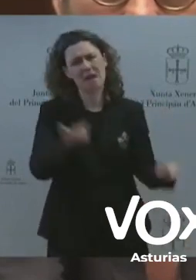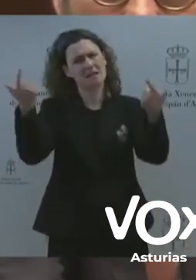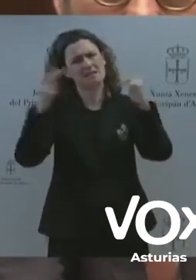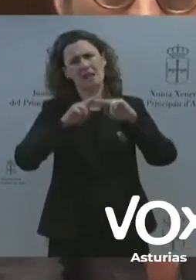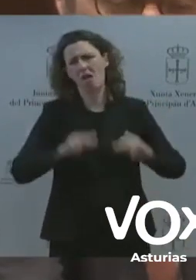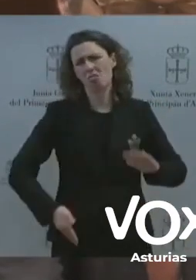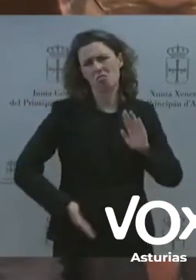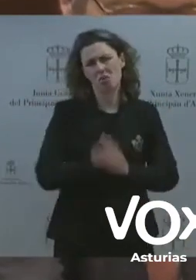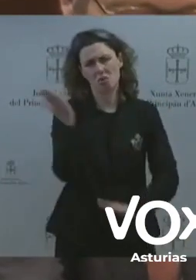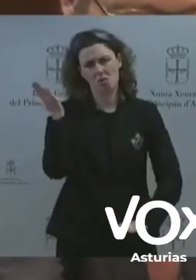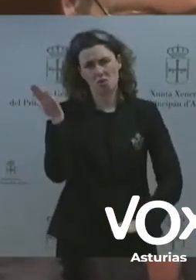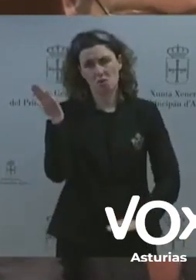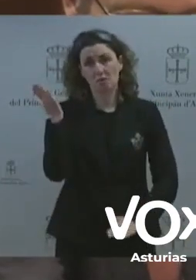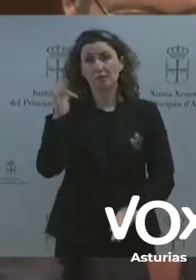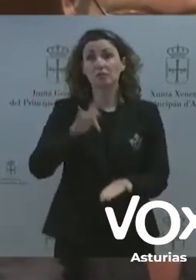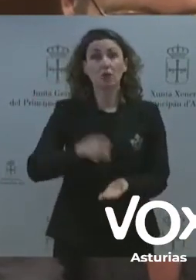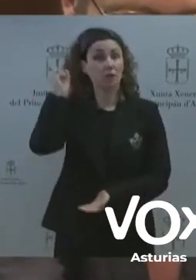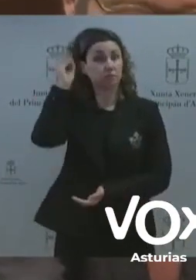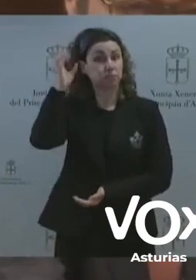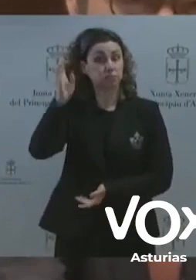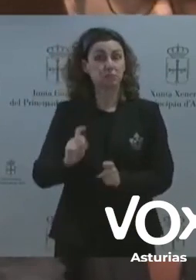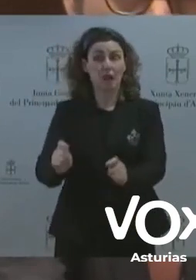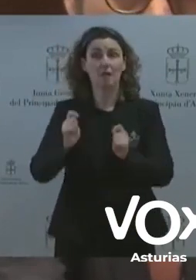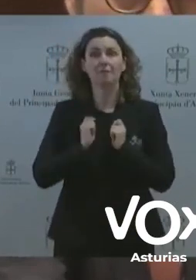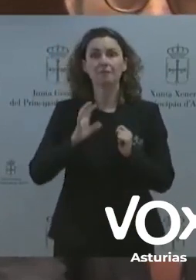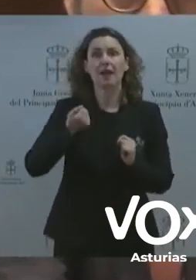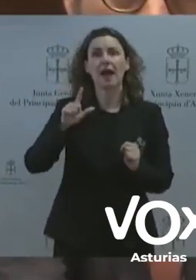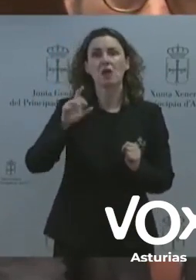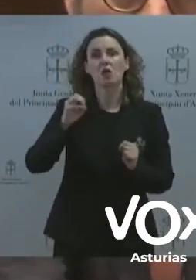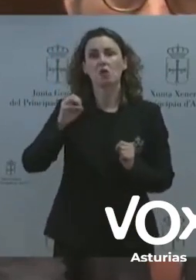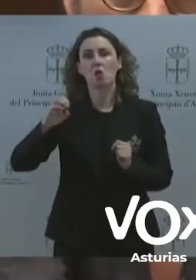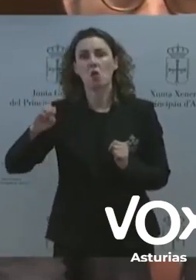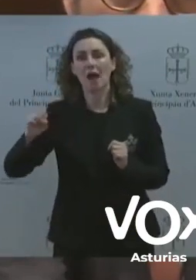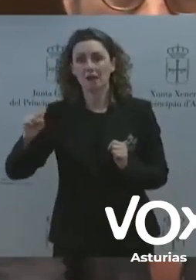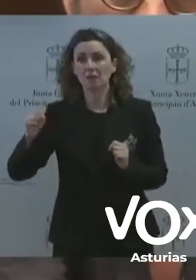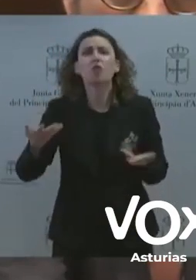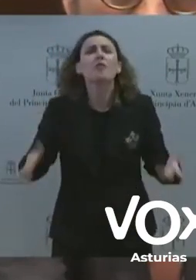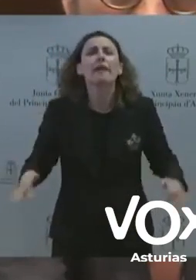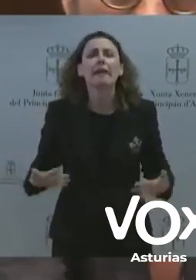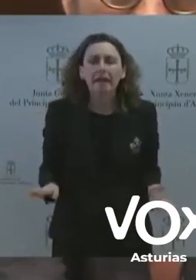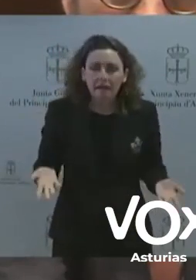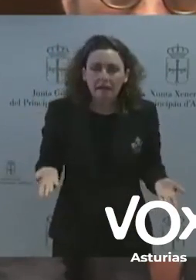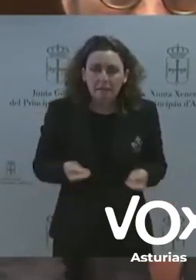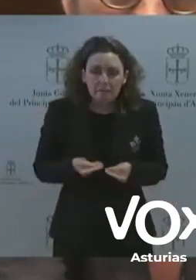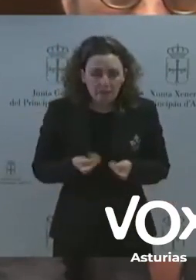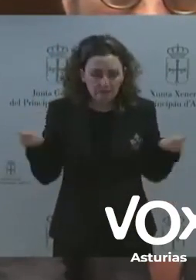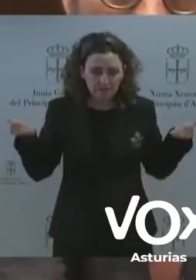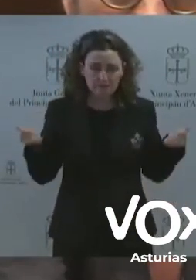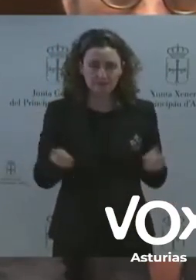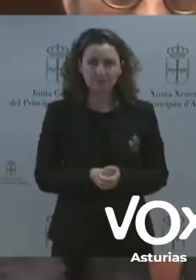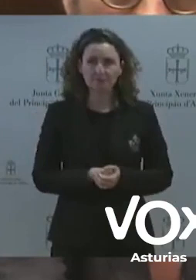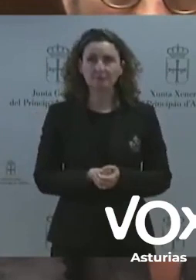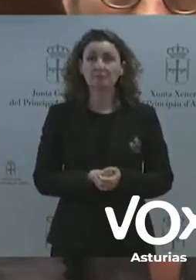investidura hablaba de Alcoa, señor presidente. Alcoa, ¿dónde está Alcoa ahora? ¿Y Danone? ¿Qué ha ocurrido con las miles de